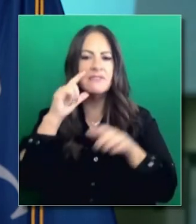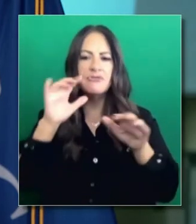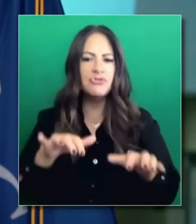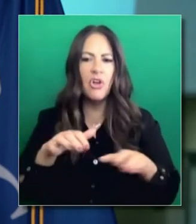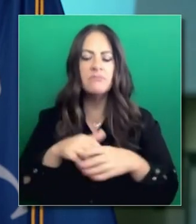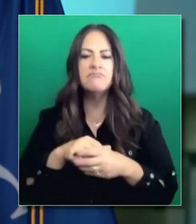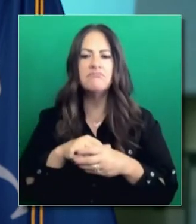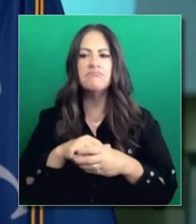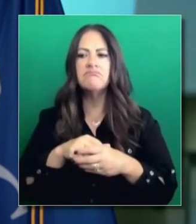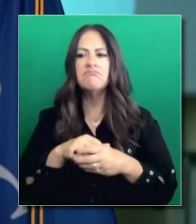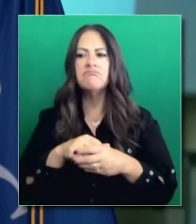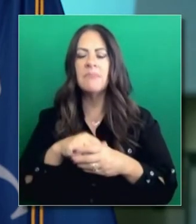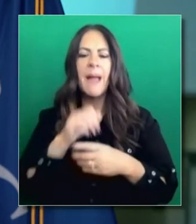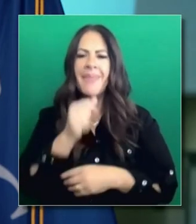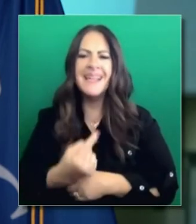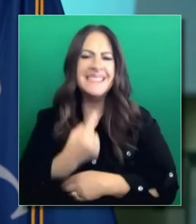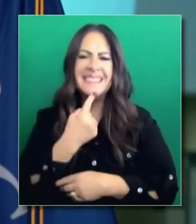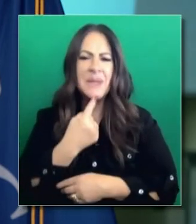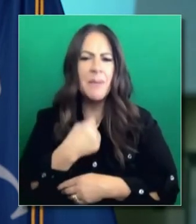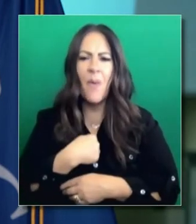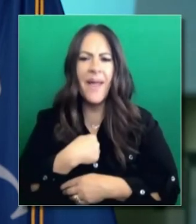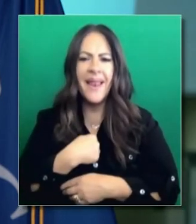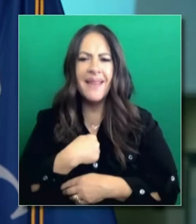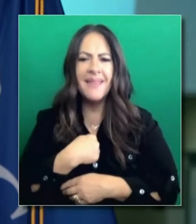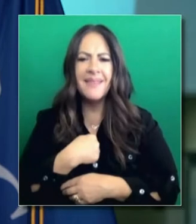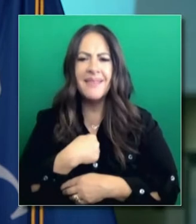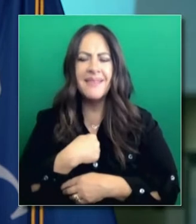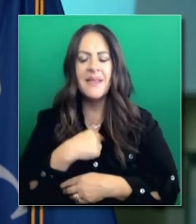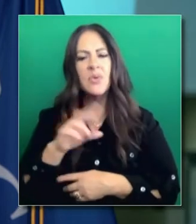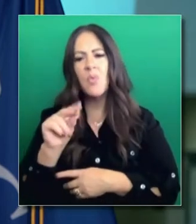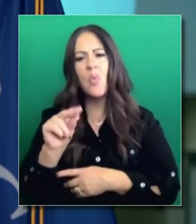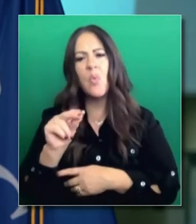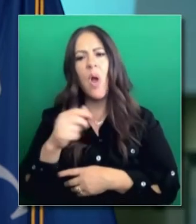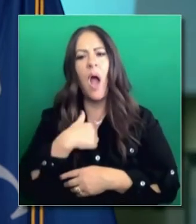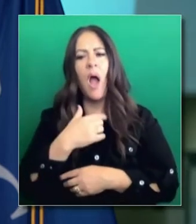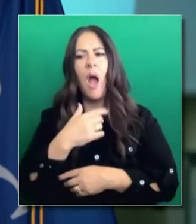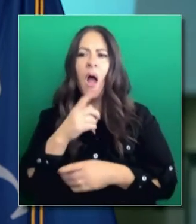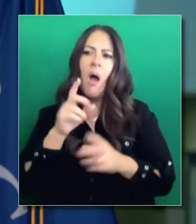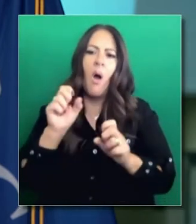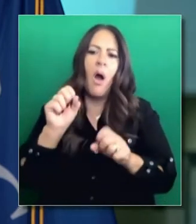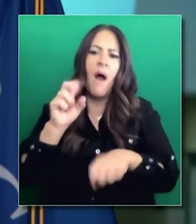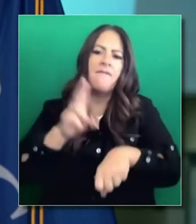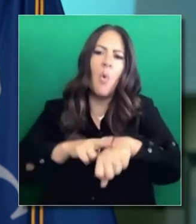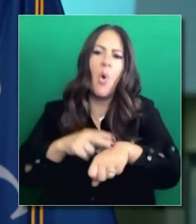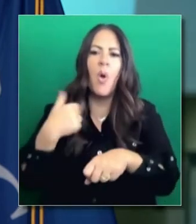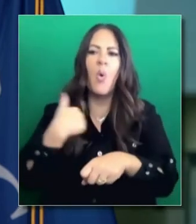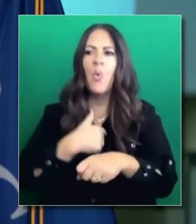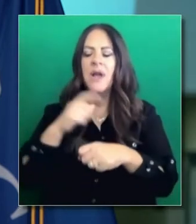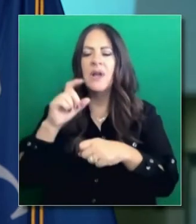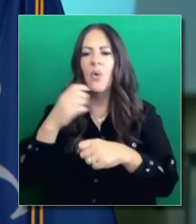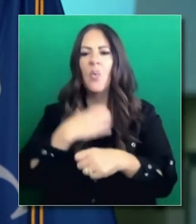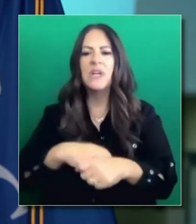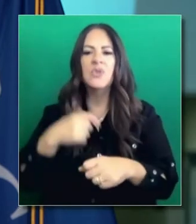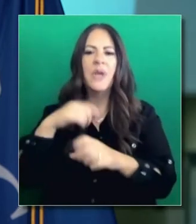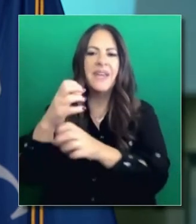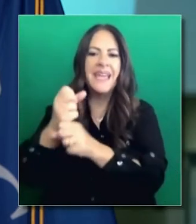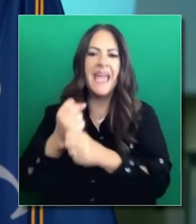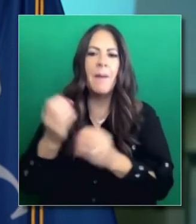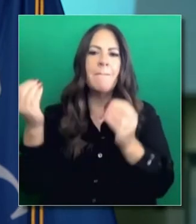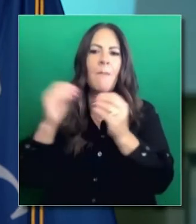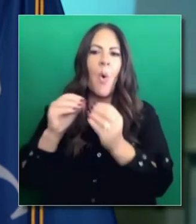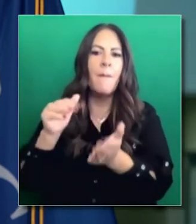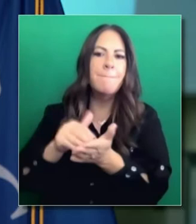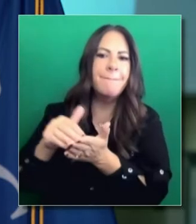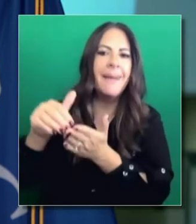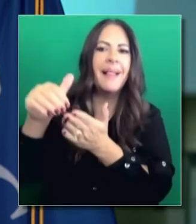estoy sorprendido, asombrado, no estoy decepcionado. Sería lindo tener miles de dosis más que